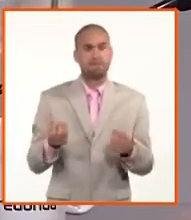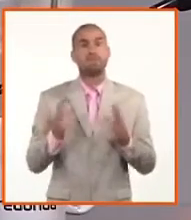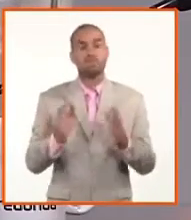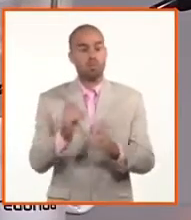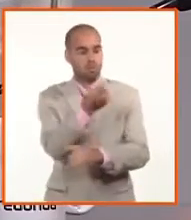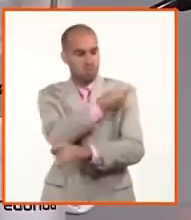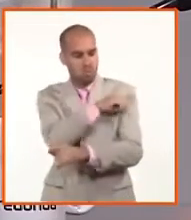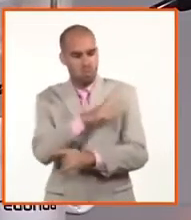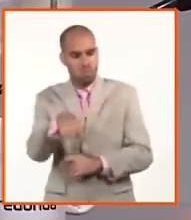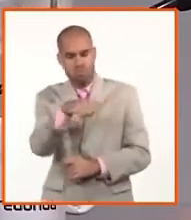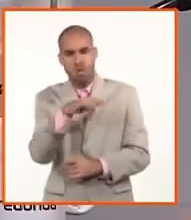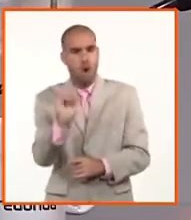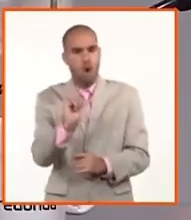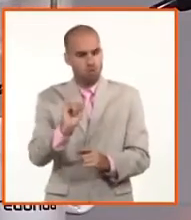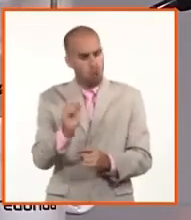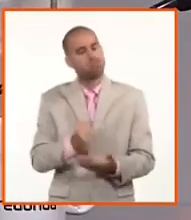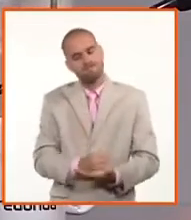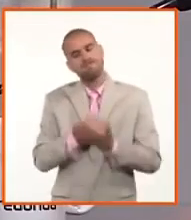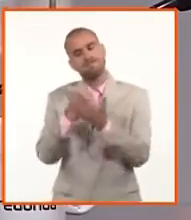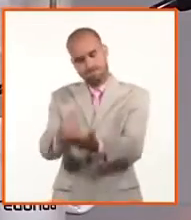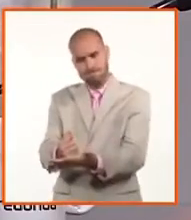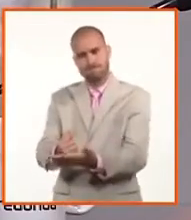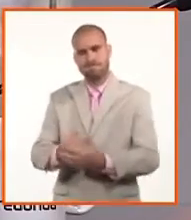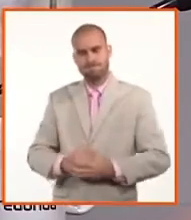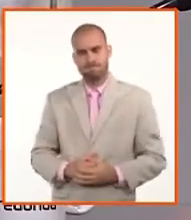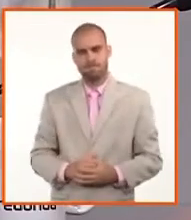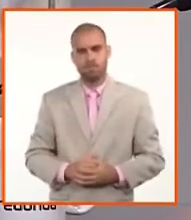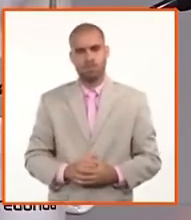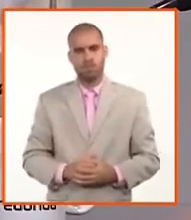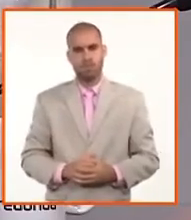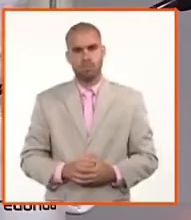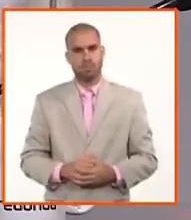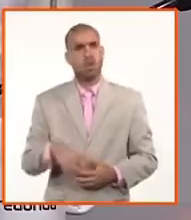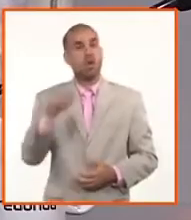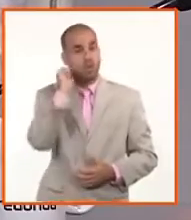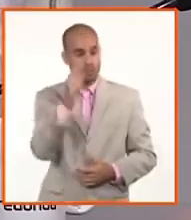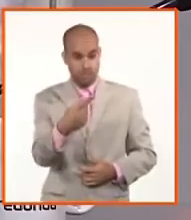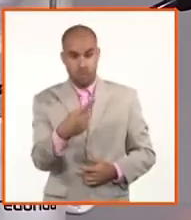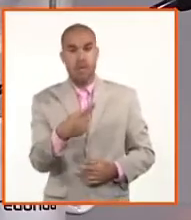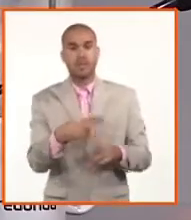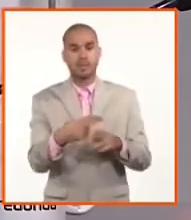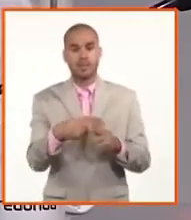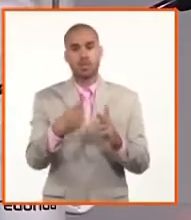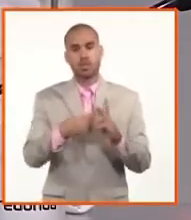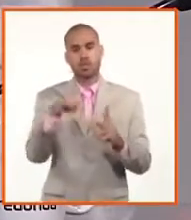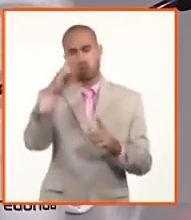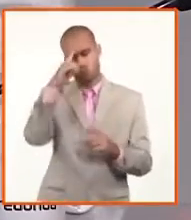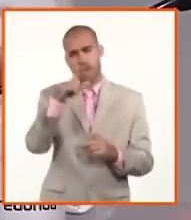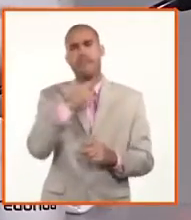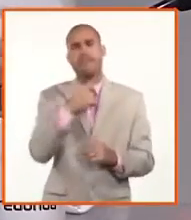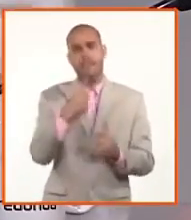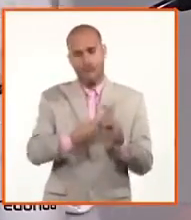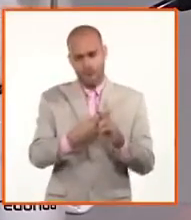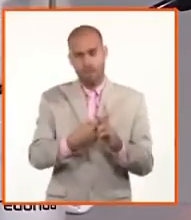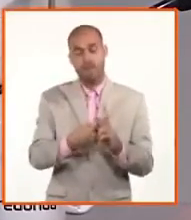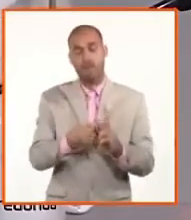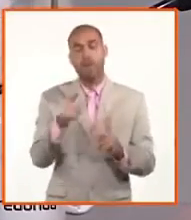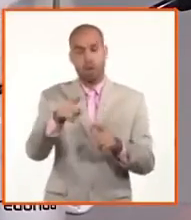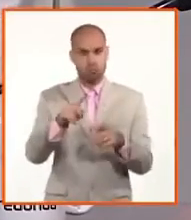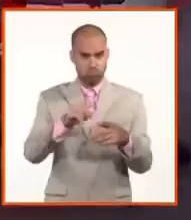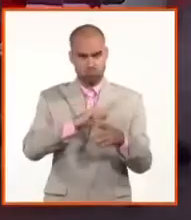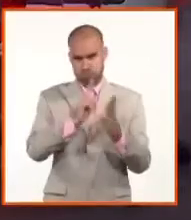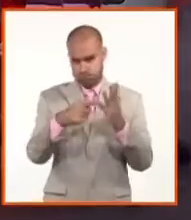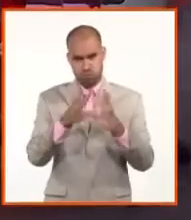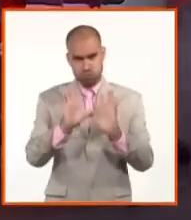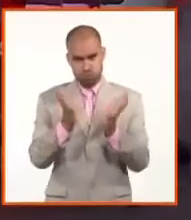se solidarizó. Yusley y su ejecutivo en un acto solidario, como somos todos los cubanos,